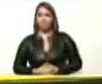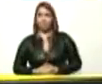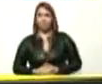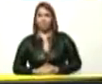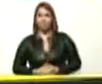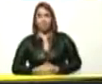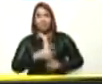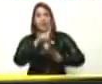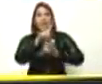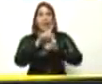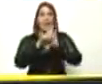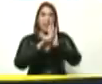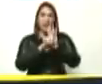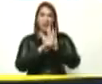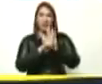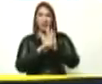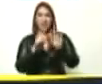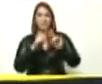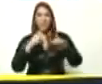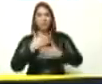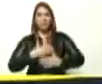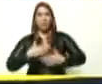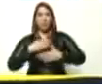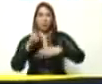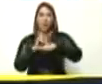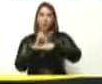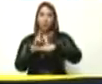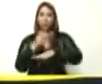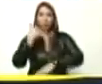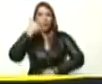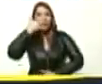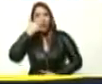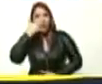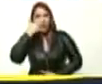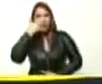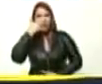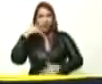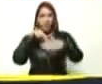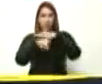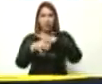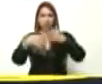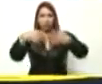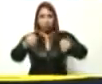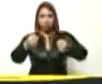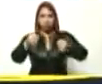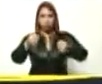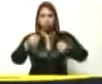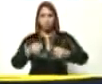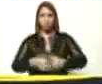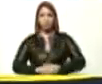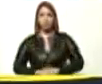la ley, para favorecer, el uso de los teléfonos, en las cárceles, país,